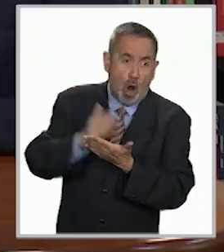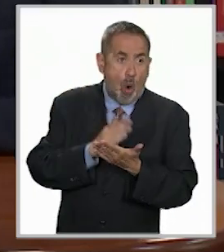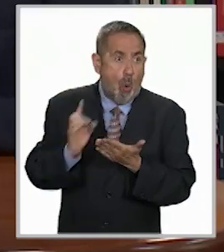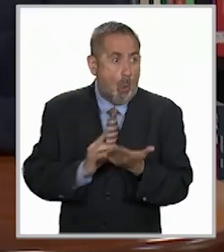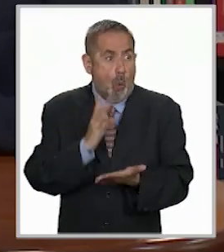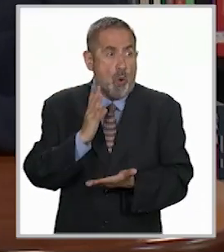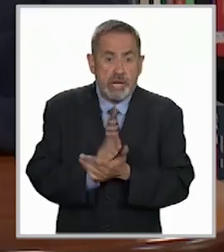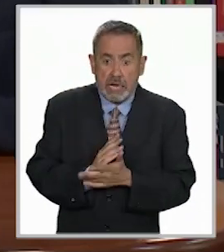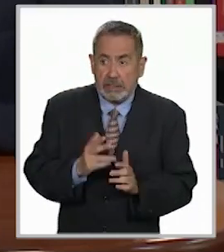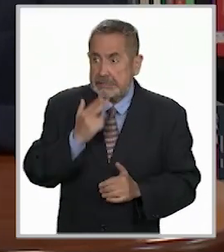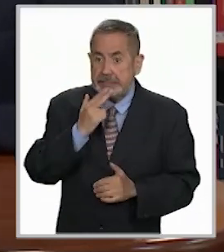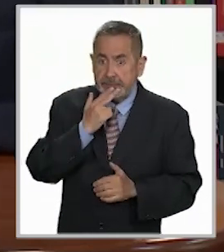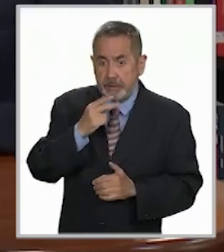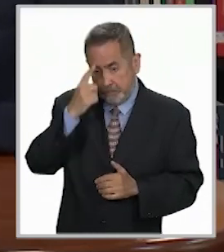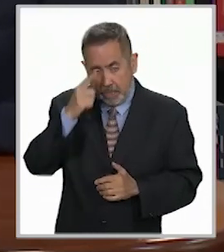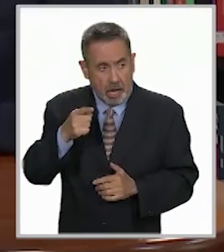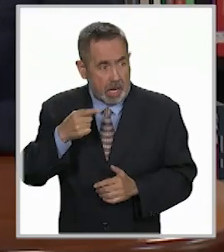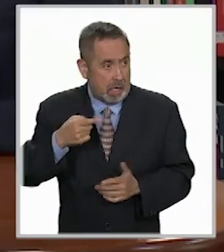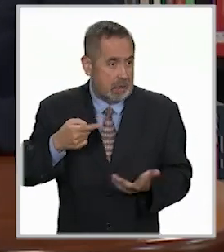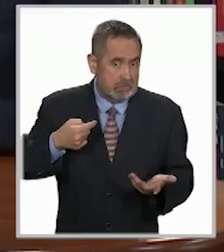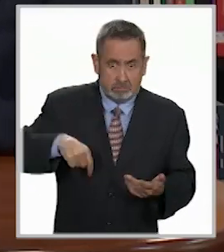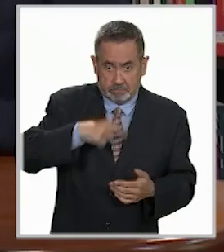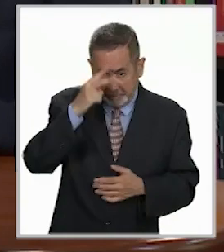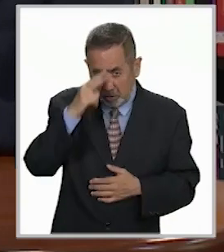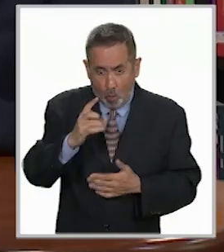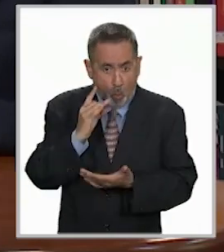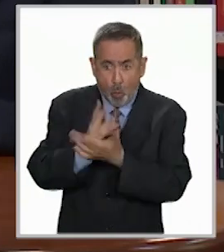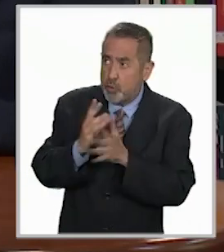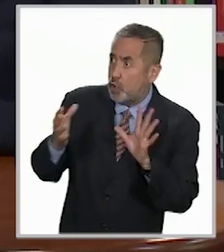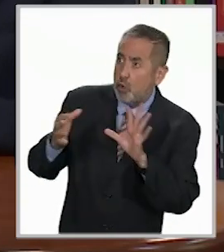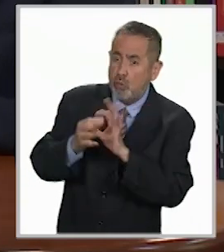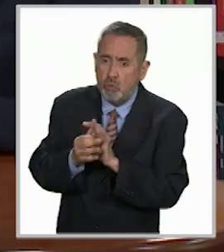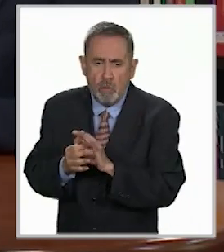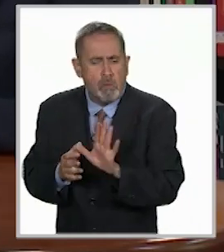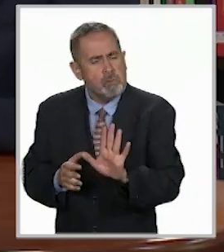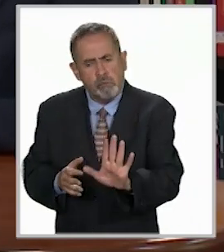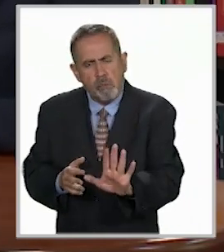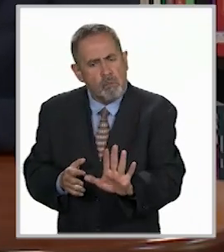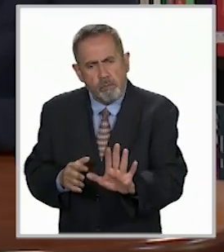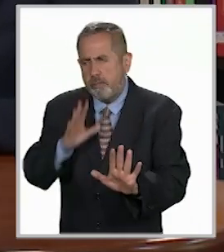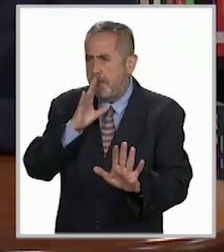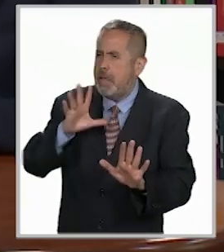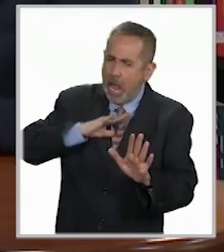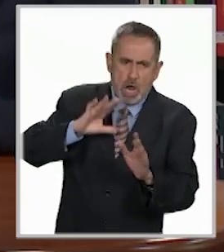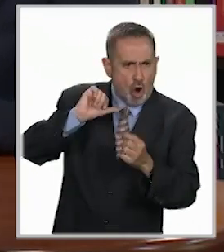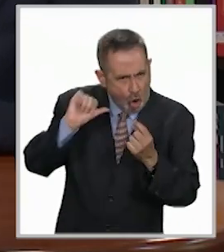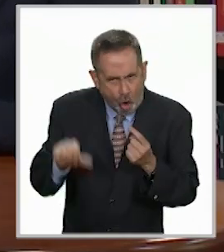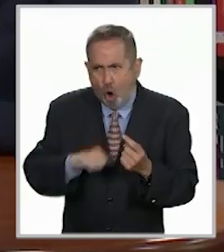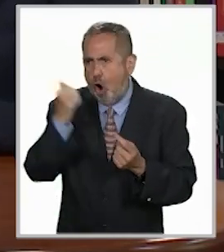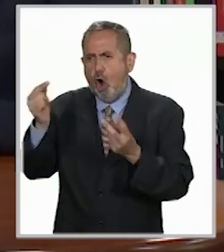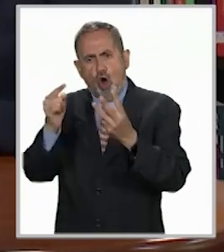internacional que tiene impacto, la única jurisprudencia internacional que